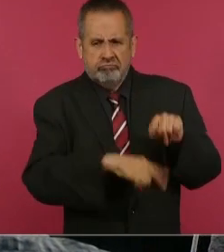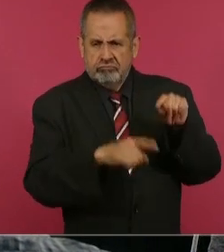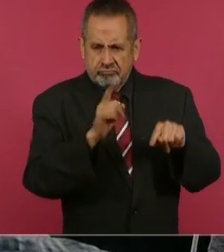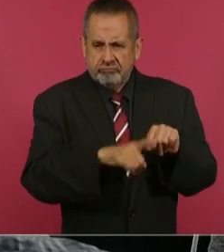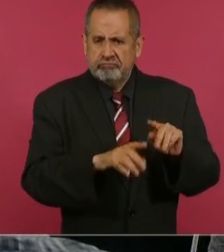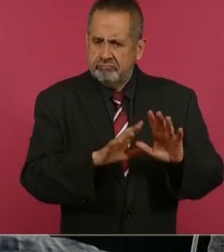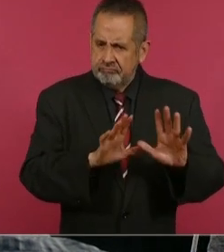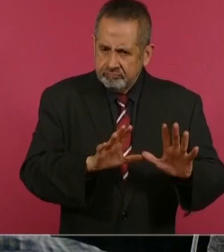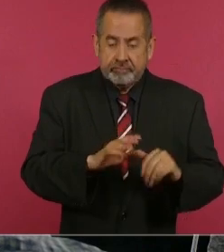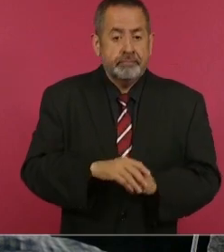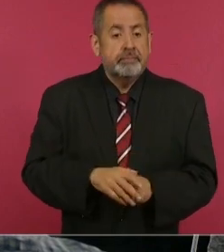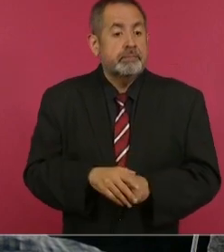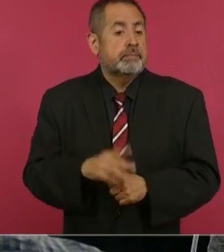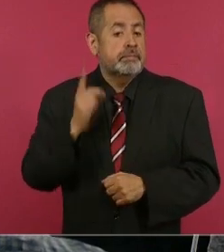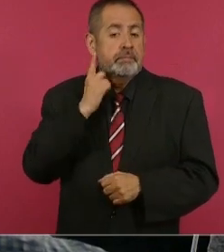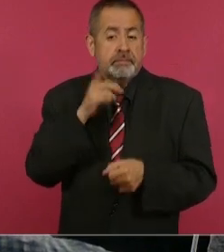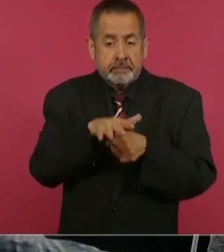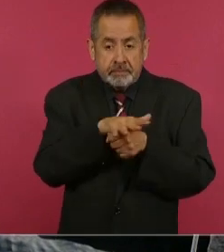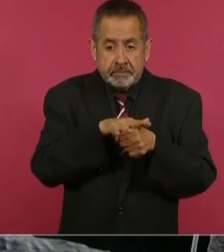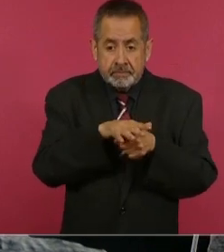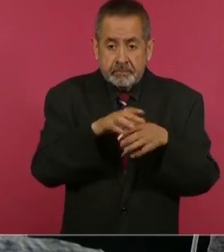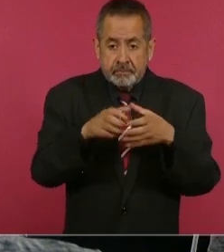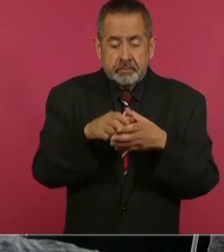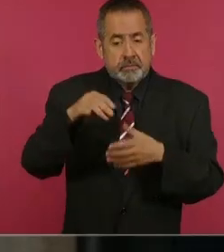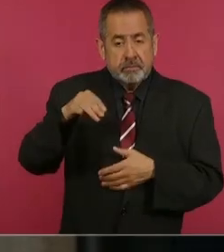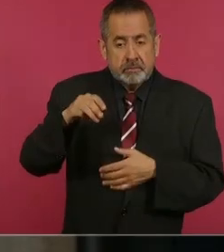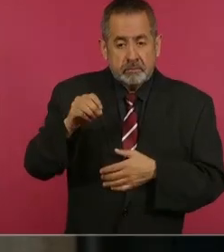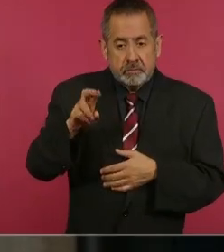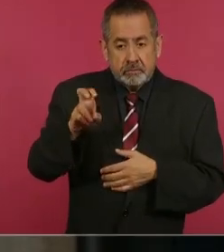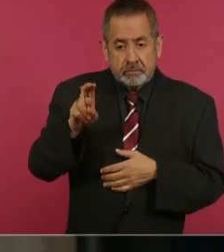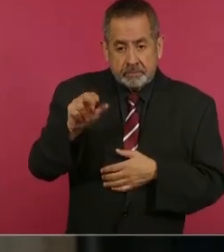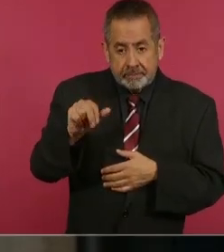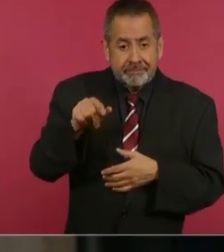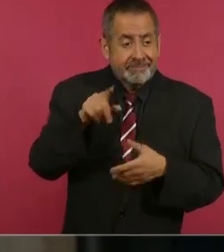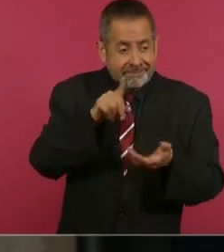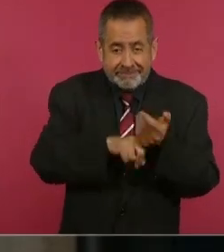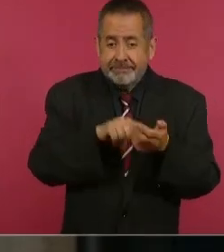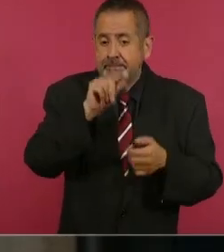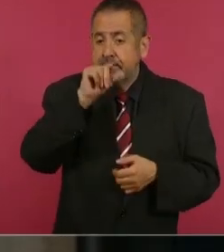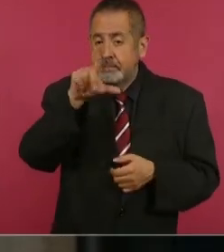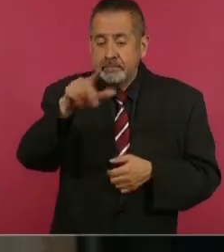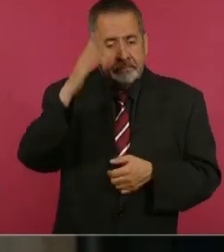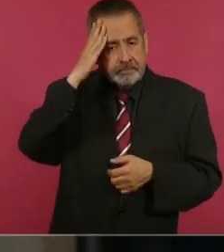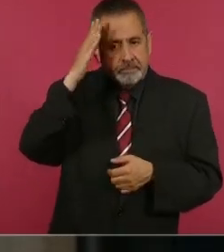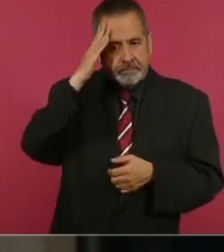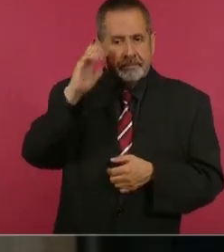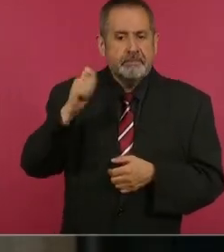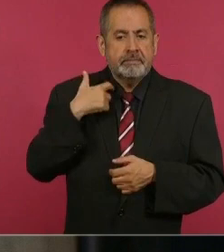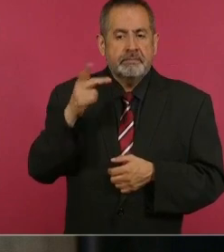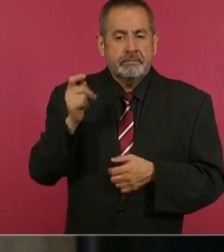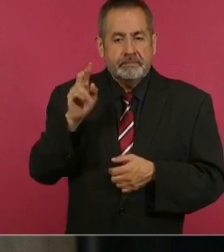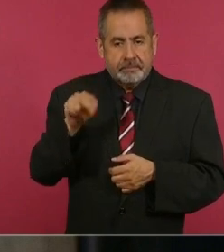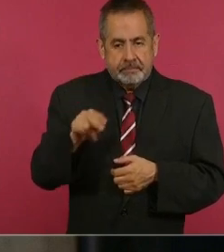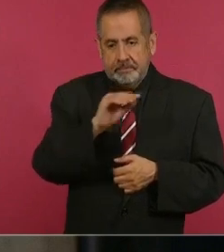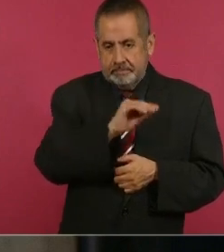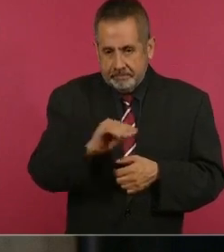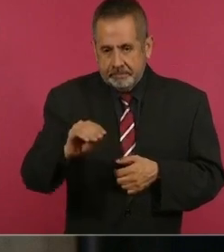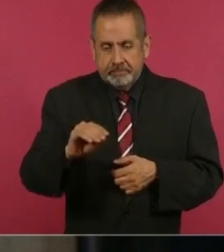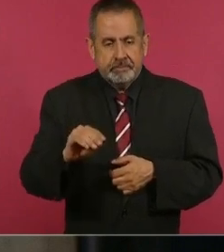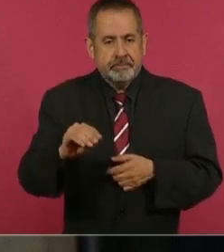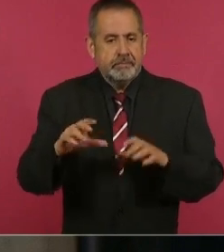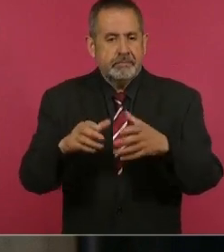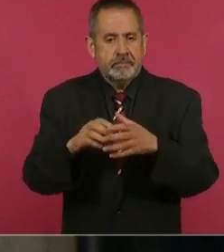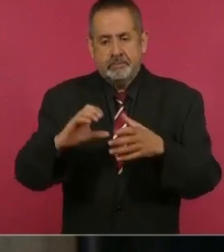los diputados locales de Morena en Jalisco, encabezados por el expanista y ahora